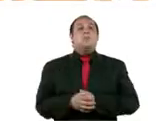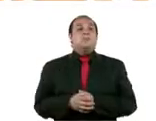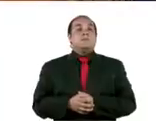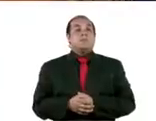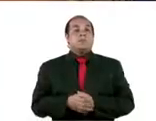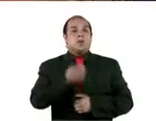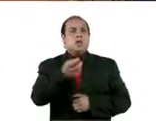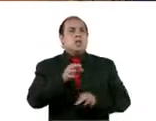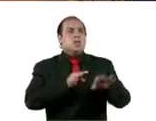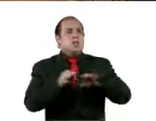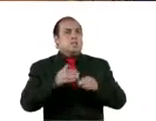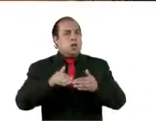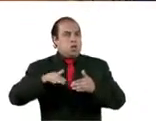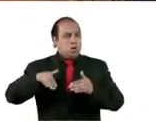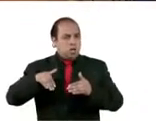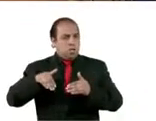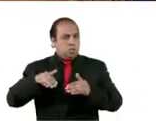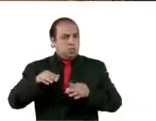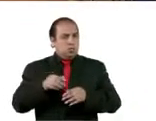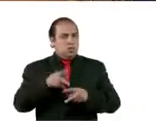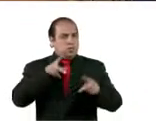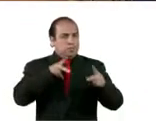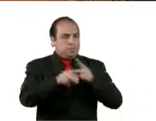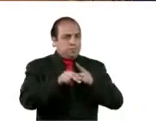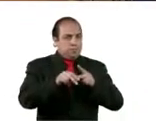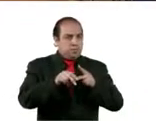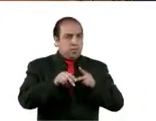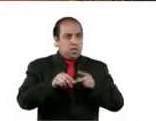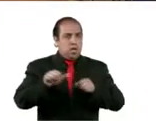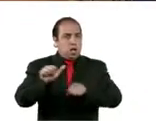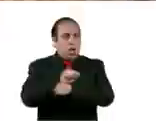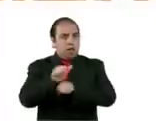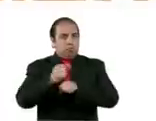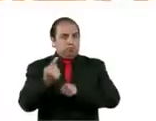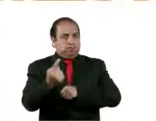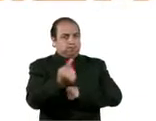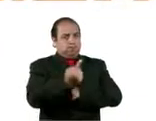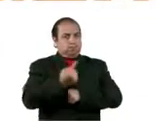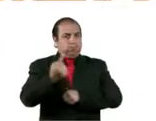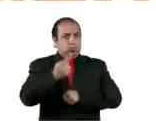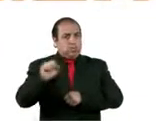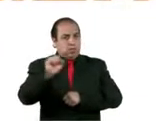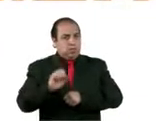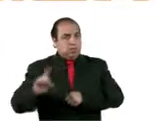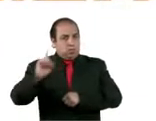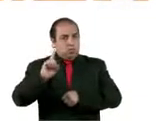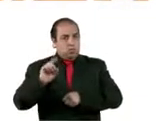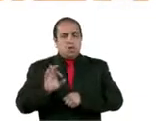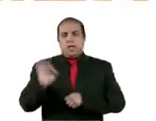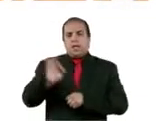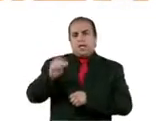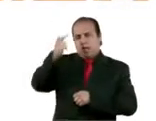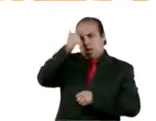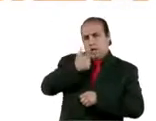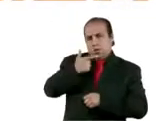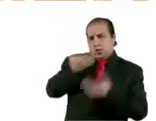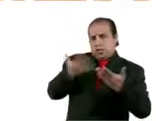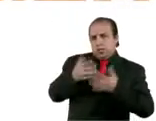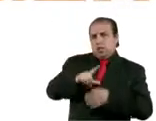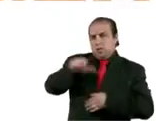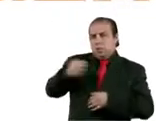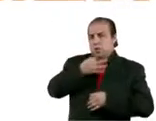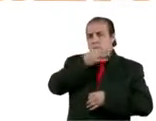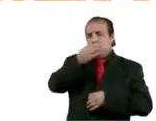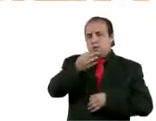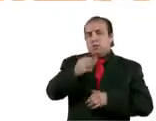no se corta la circulación el fin de semana en la zona? Probablemente en la noche se haga algún corte y ya lo vamos a informar con detalle.